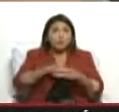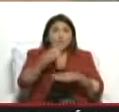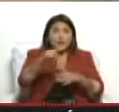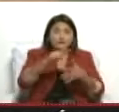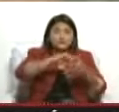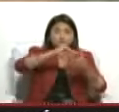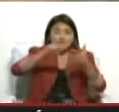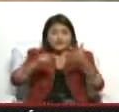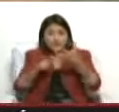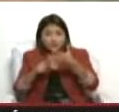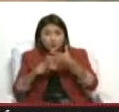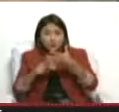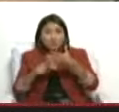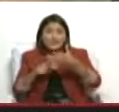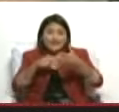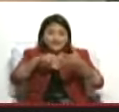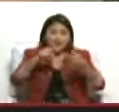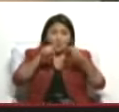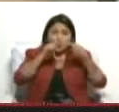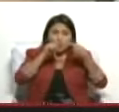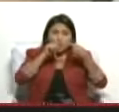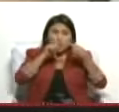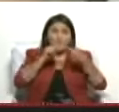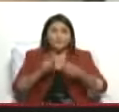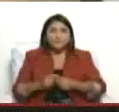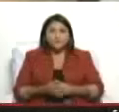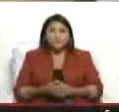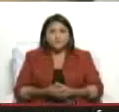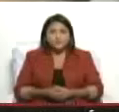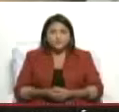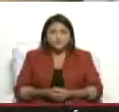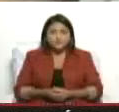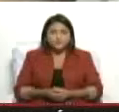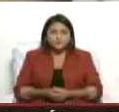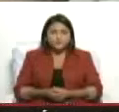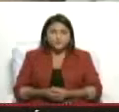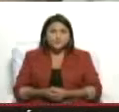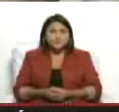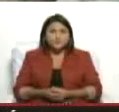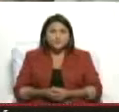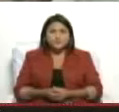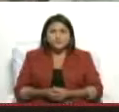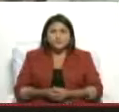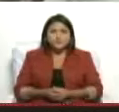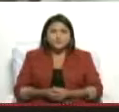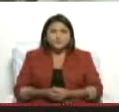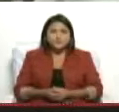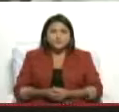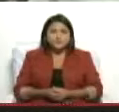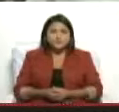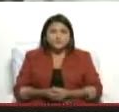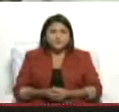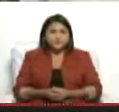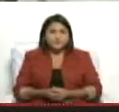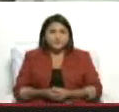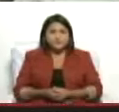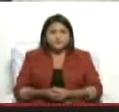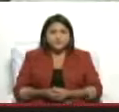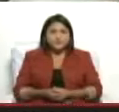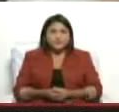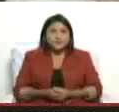de la terrible vamos a decir así eh trama Macro que se llama